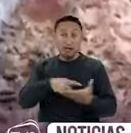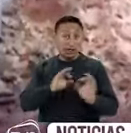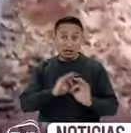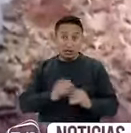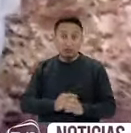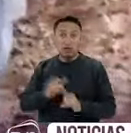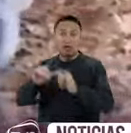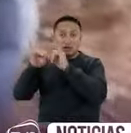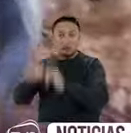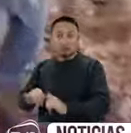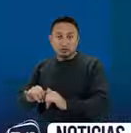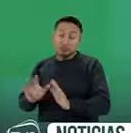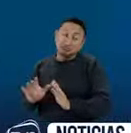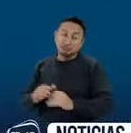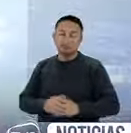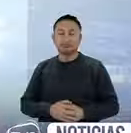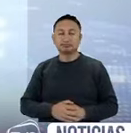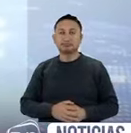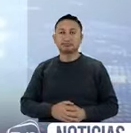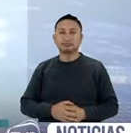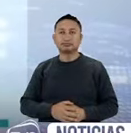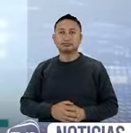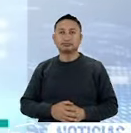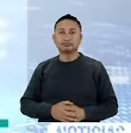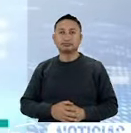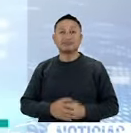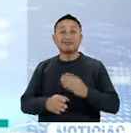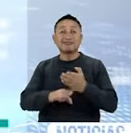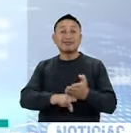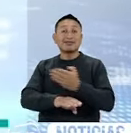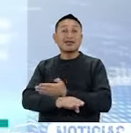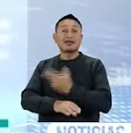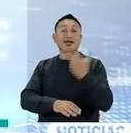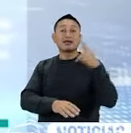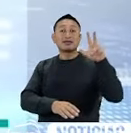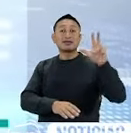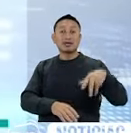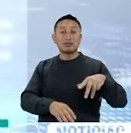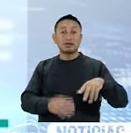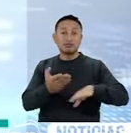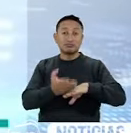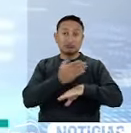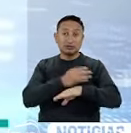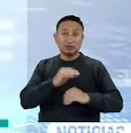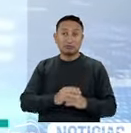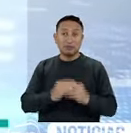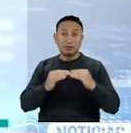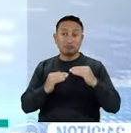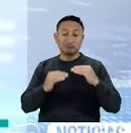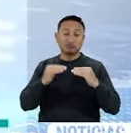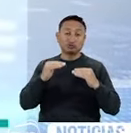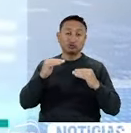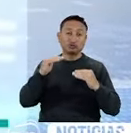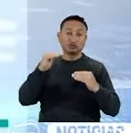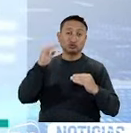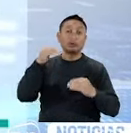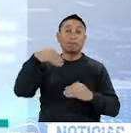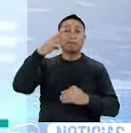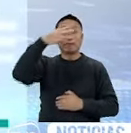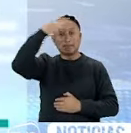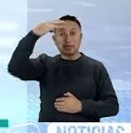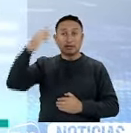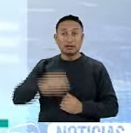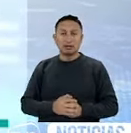vamos a dar. En los últimos 3 meses del año pasado, el incremento del flujo migratorio fue